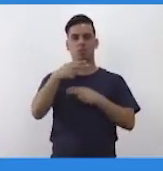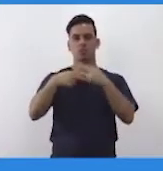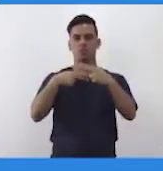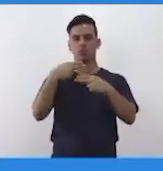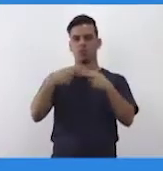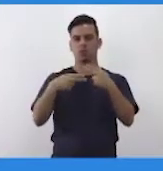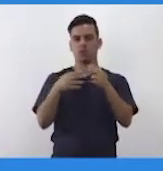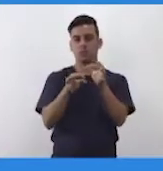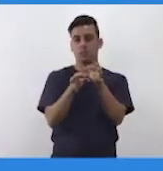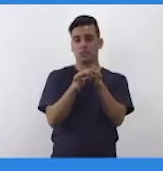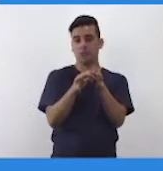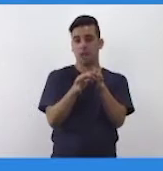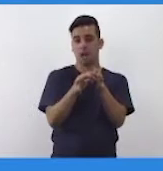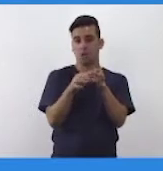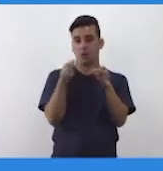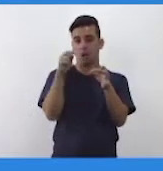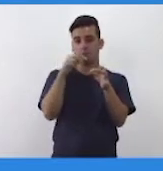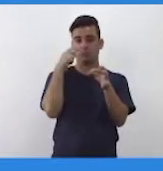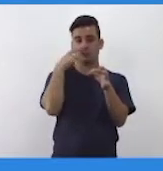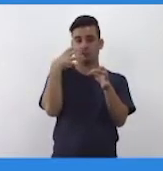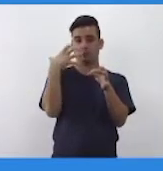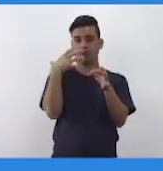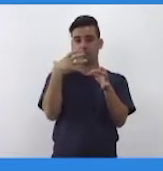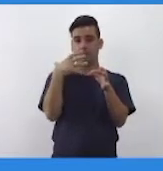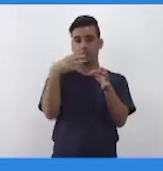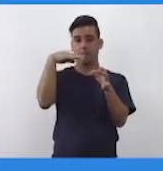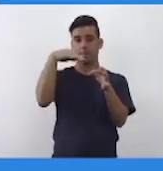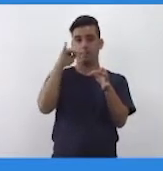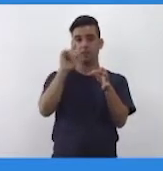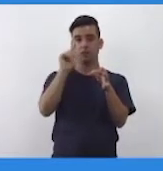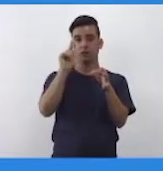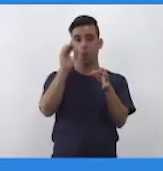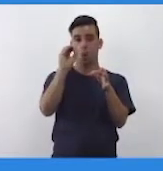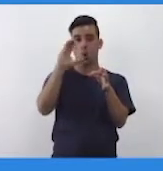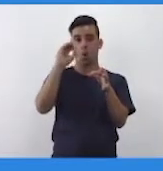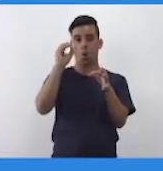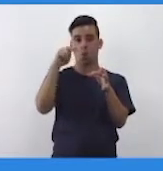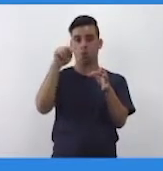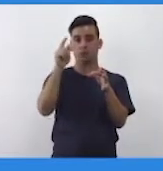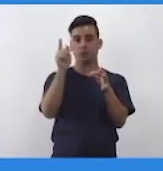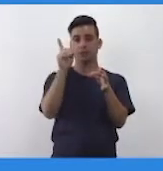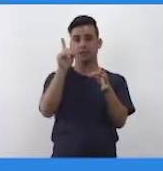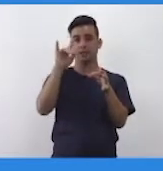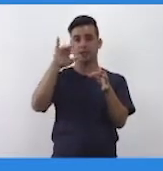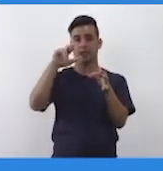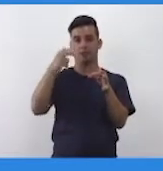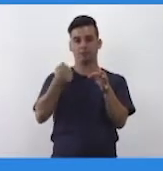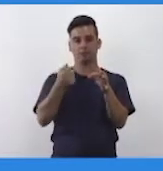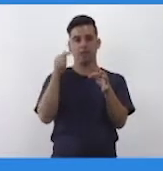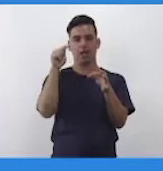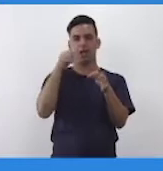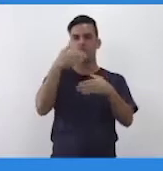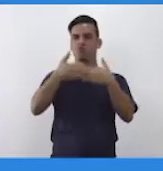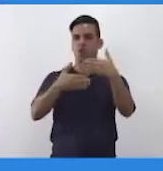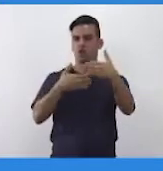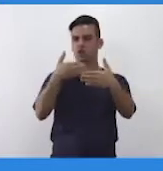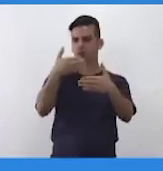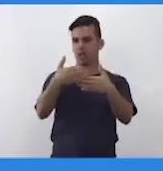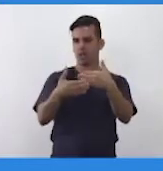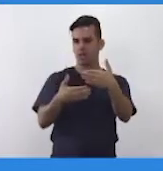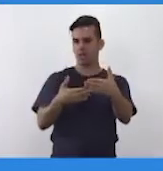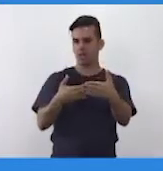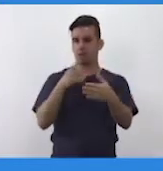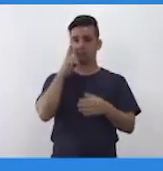fundamentalmente en la mitocondria. Este proceso, como bien aparece en pantalla en